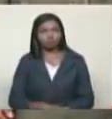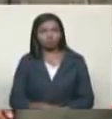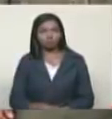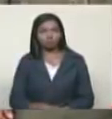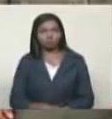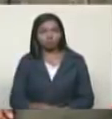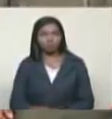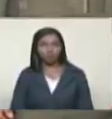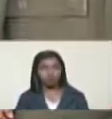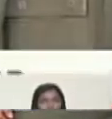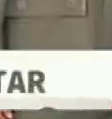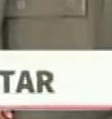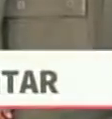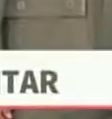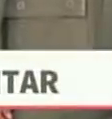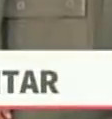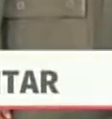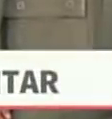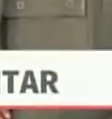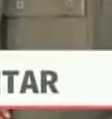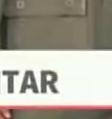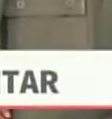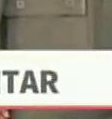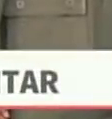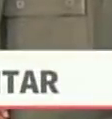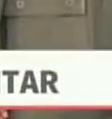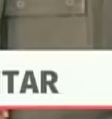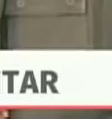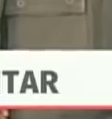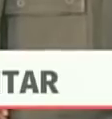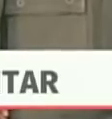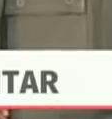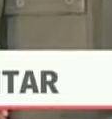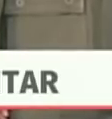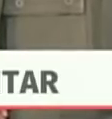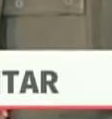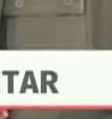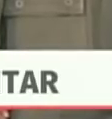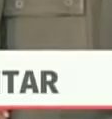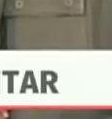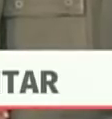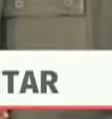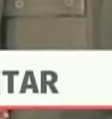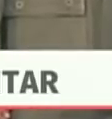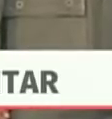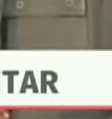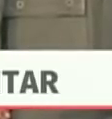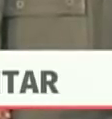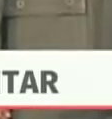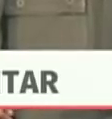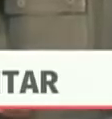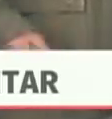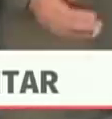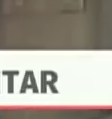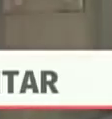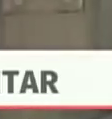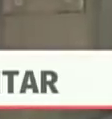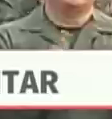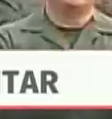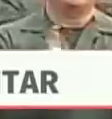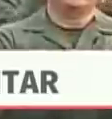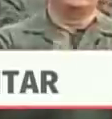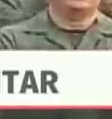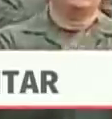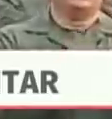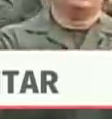la oportunidad de enfrentarse al ejército más glorioso, más fuerte, a la Fuerza Armada Nacional Bolivariana más fuerte